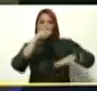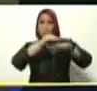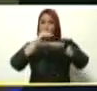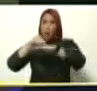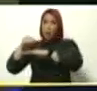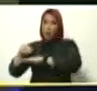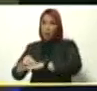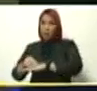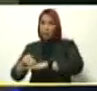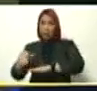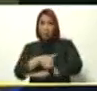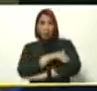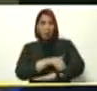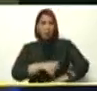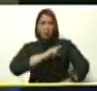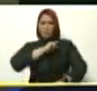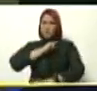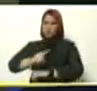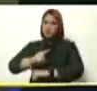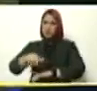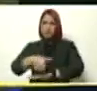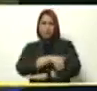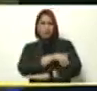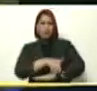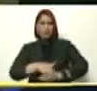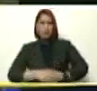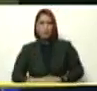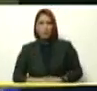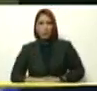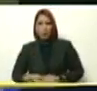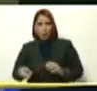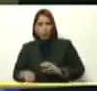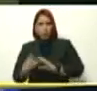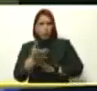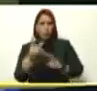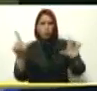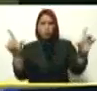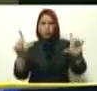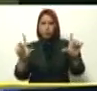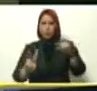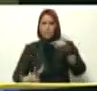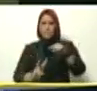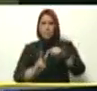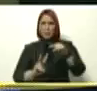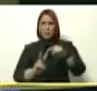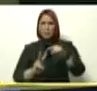calle, denuncias de las calles, y los ponía en pantalla.